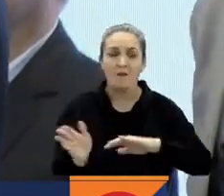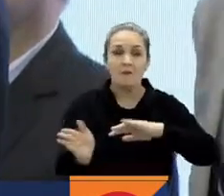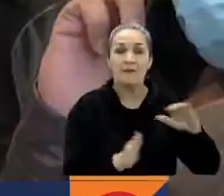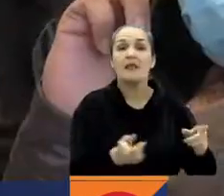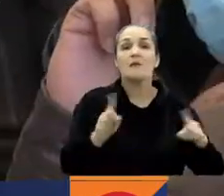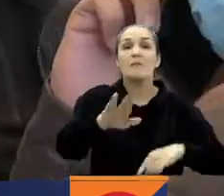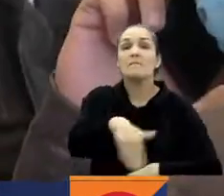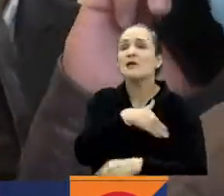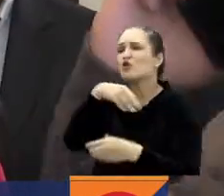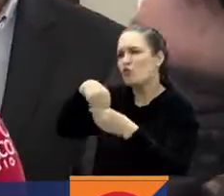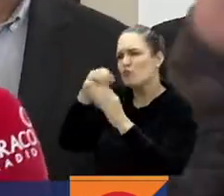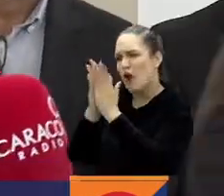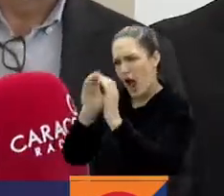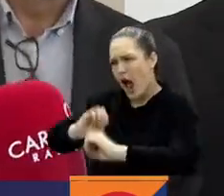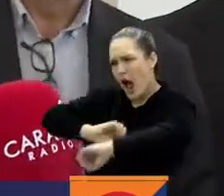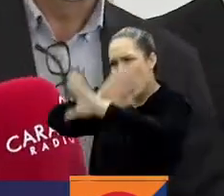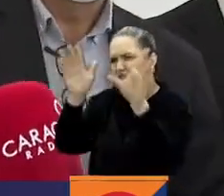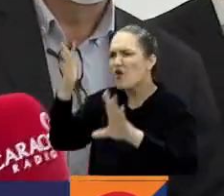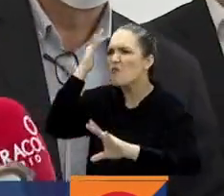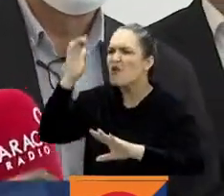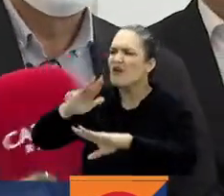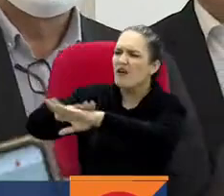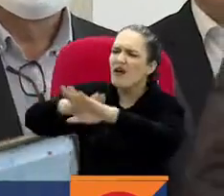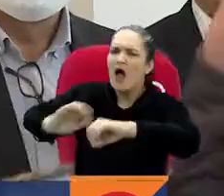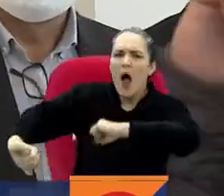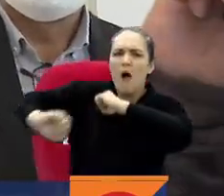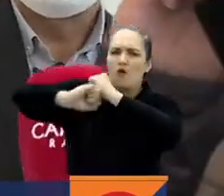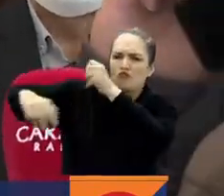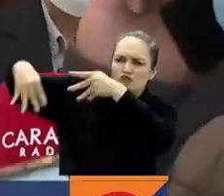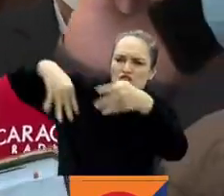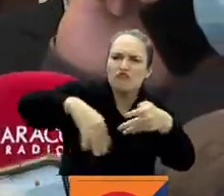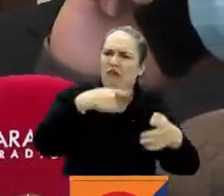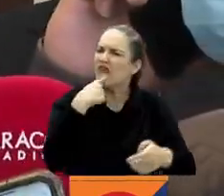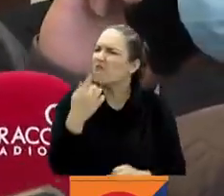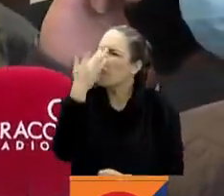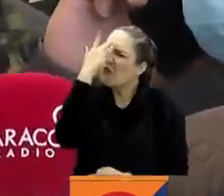que quede claro por qué hace el llamado a la movilización de no ser aprobada la reforma tributaria.